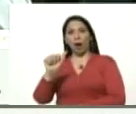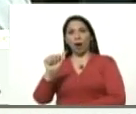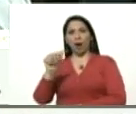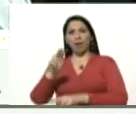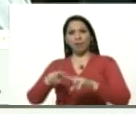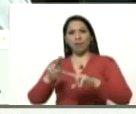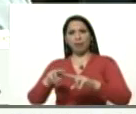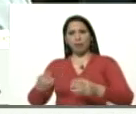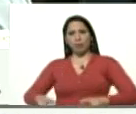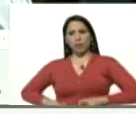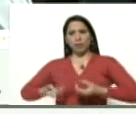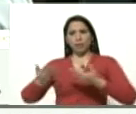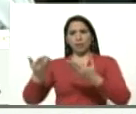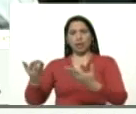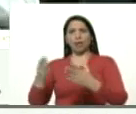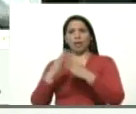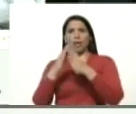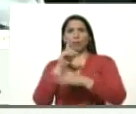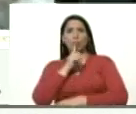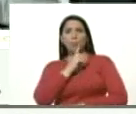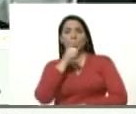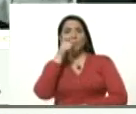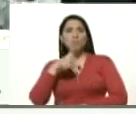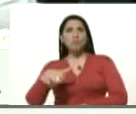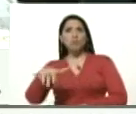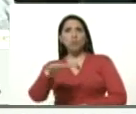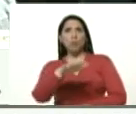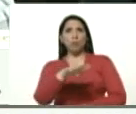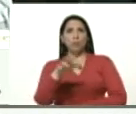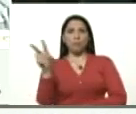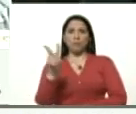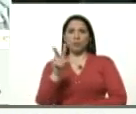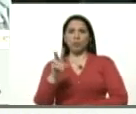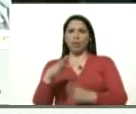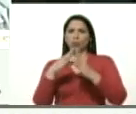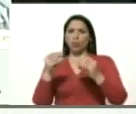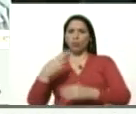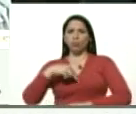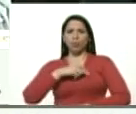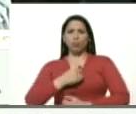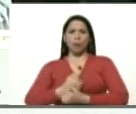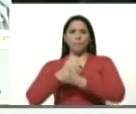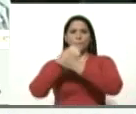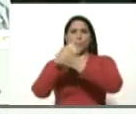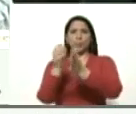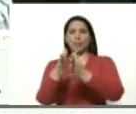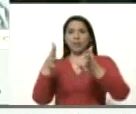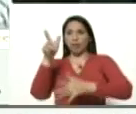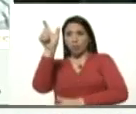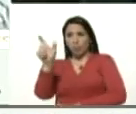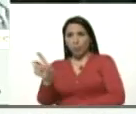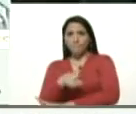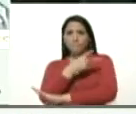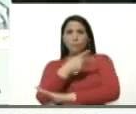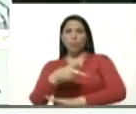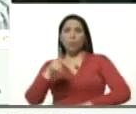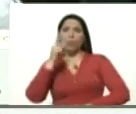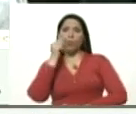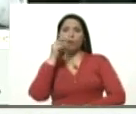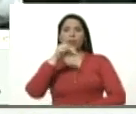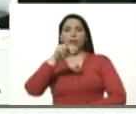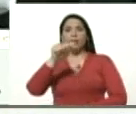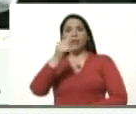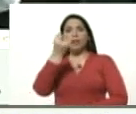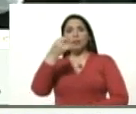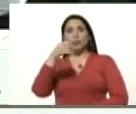a nombre de todo el pueblo de Venezuela todos nuestros amores al gran Aquiles Nazoa. Bueno, hoy tenemos